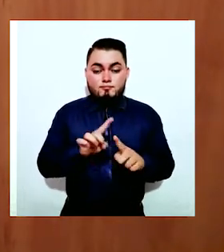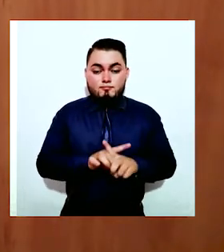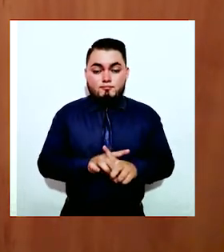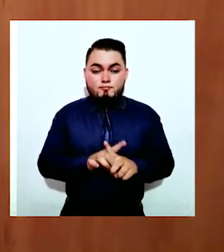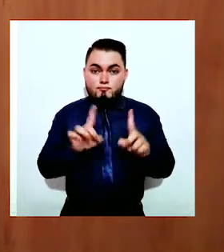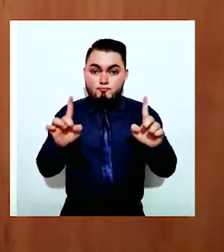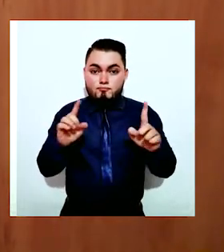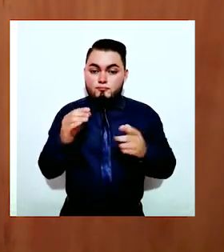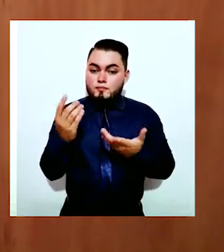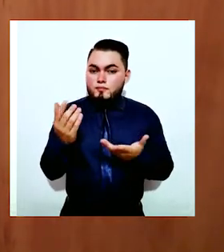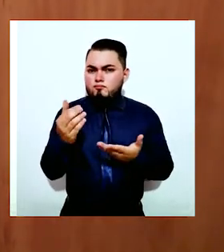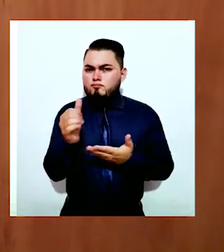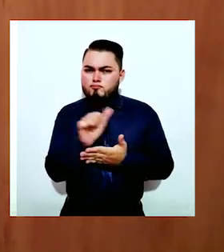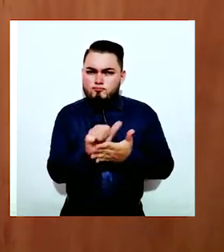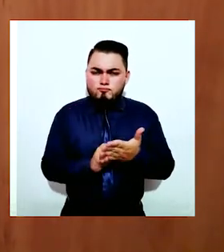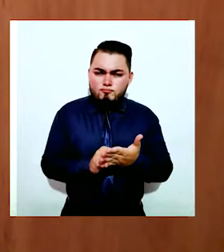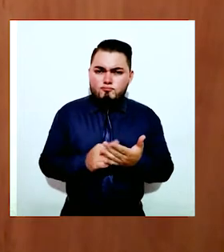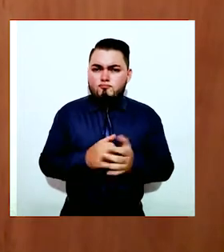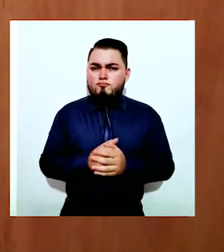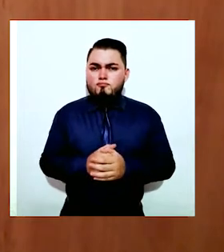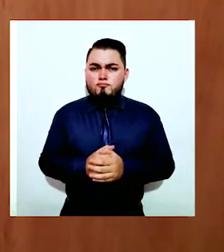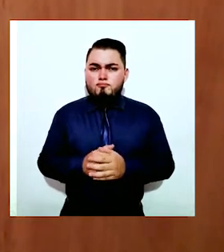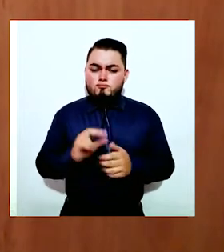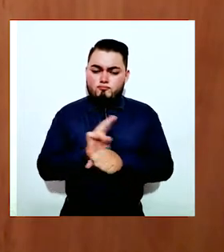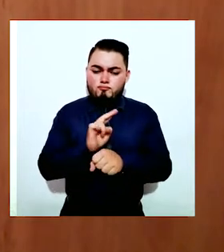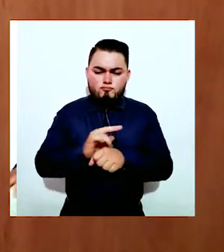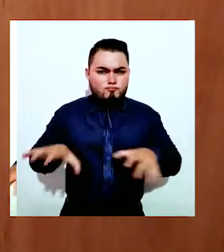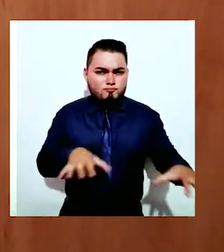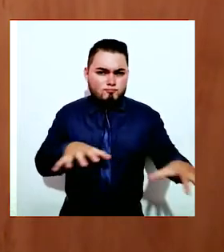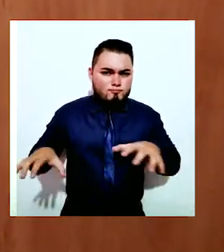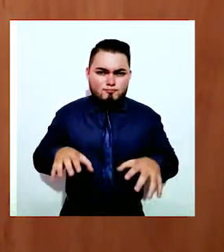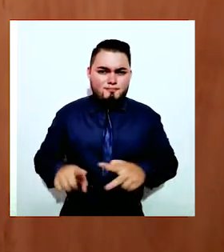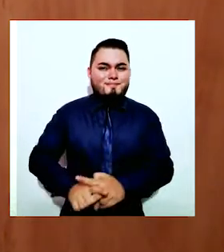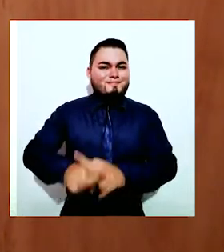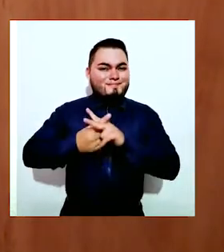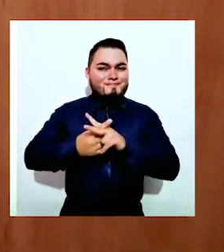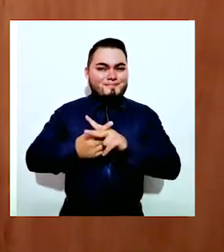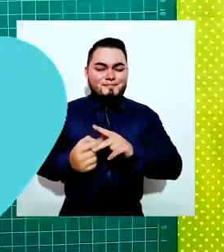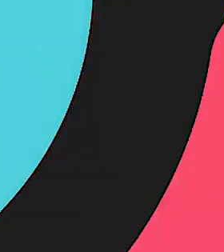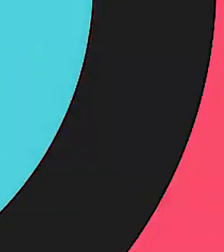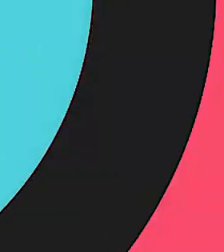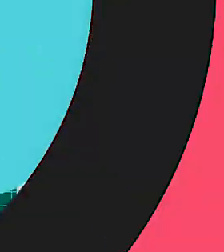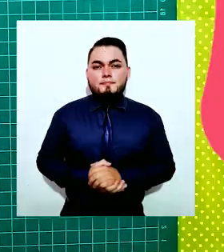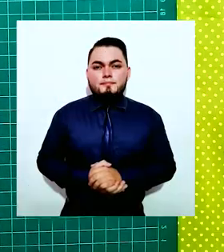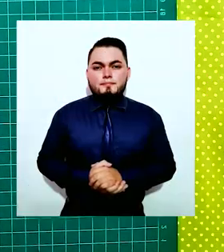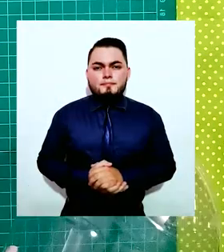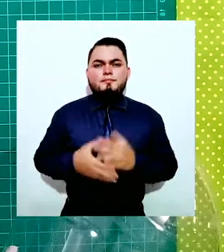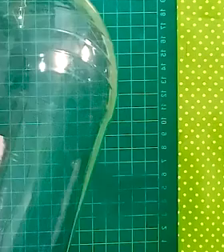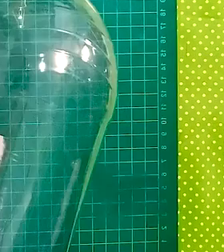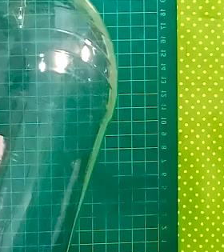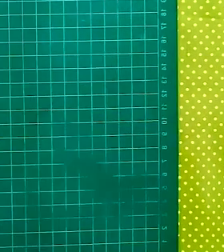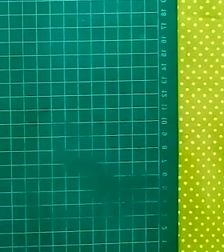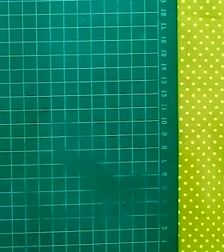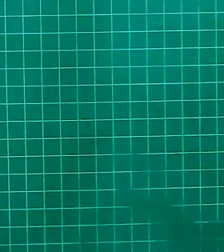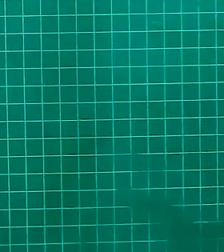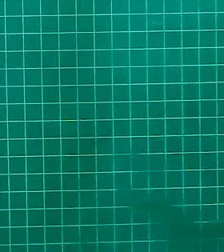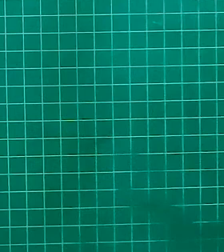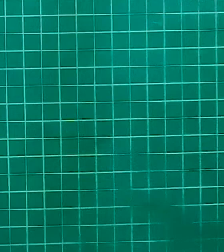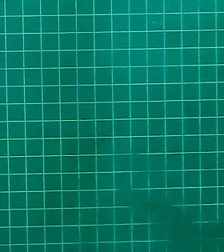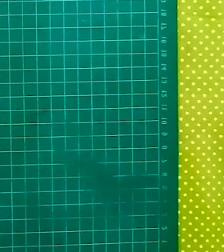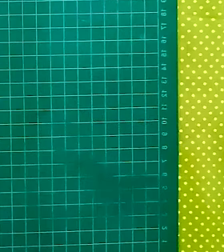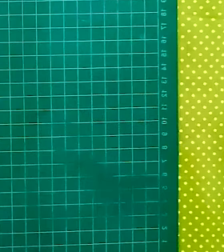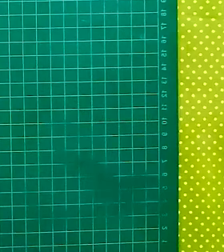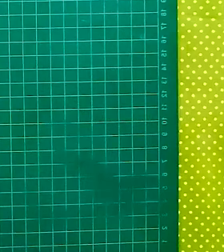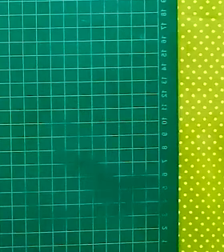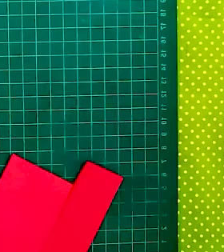artístico, el mismo que usaremos para esta actividad. Así que comencemos. Materiales: una botella